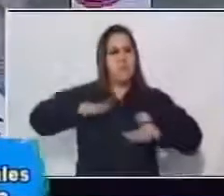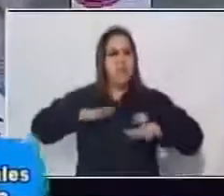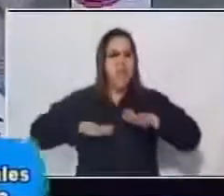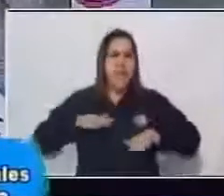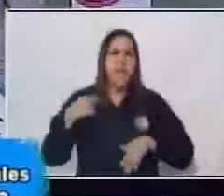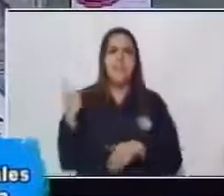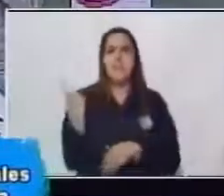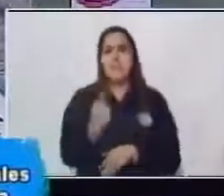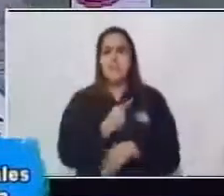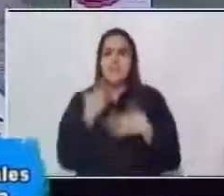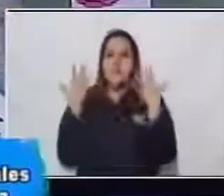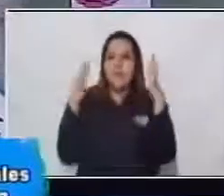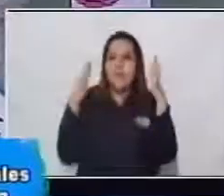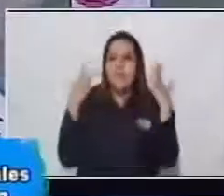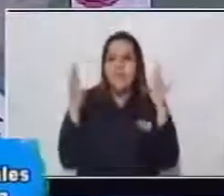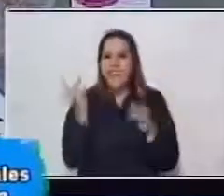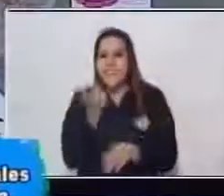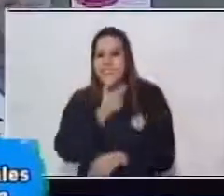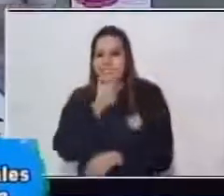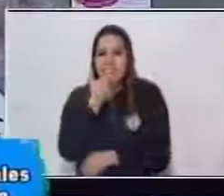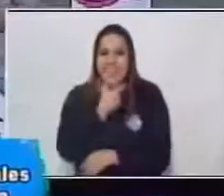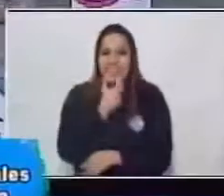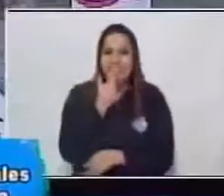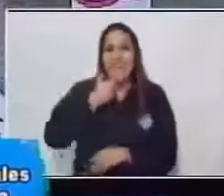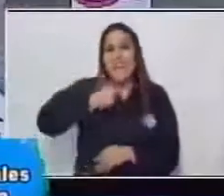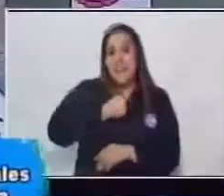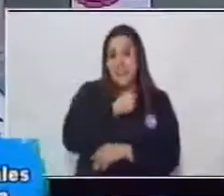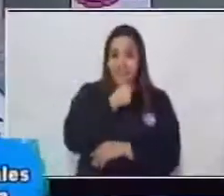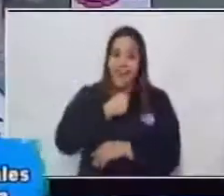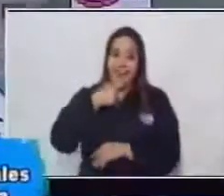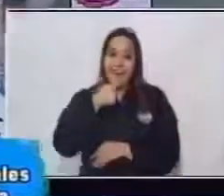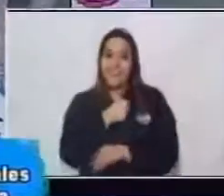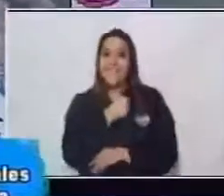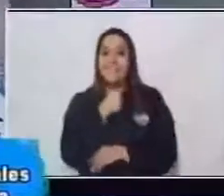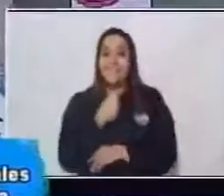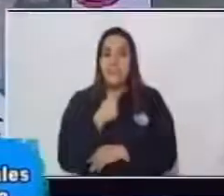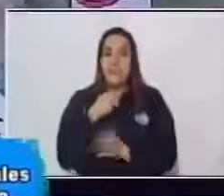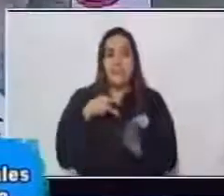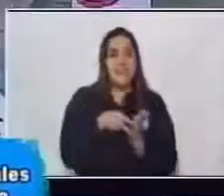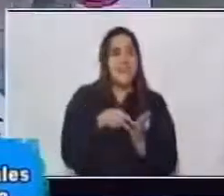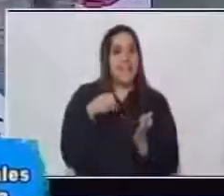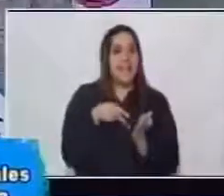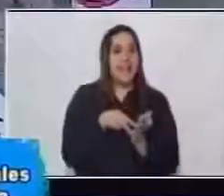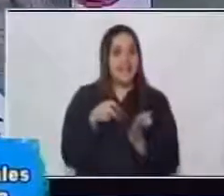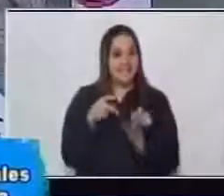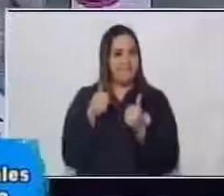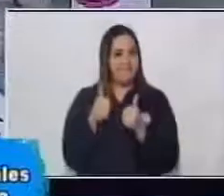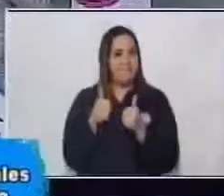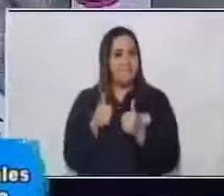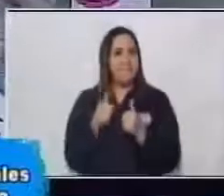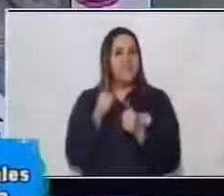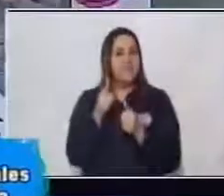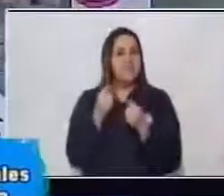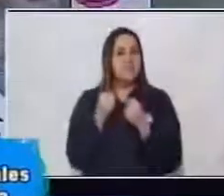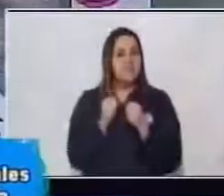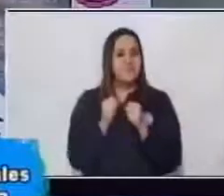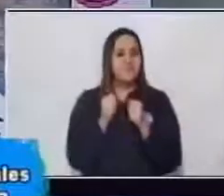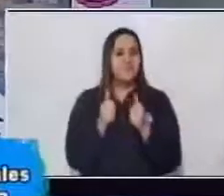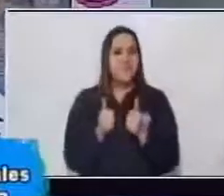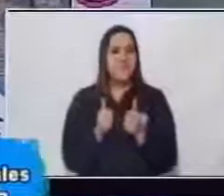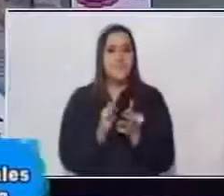todos aplaudieron, se rieron, cantaron, la la la la, saltaron. Muy bien, lo hicieron muy